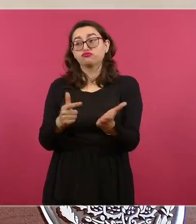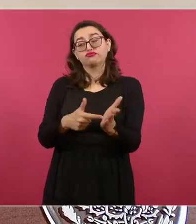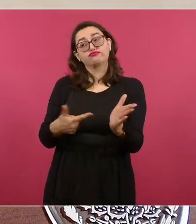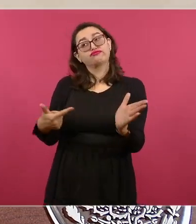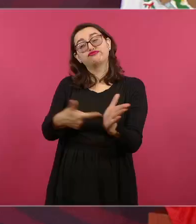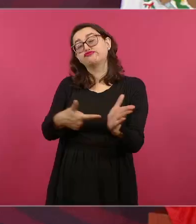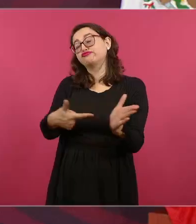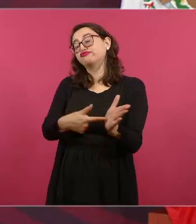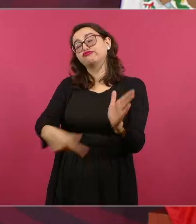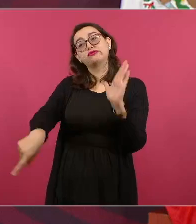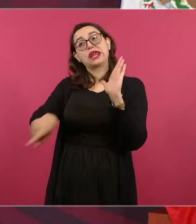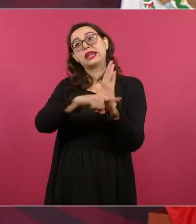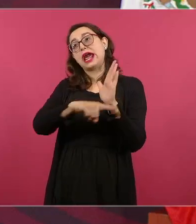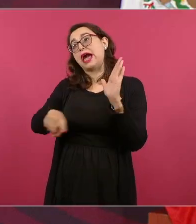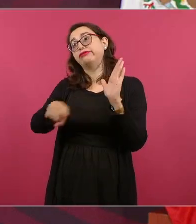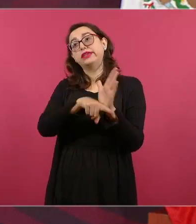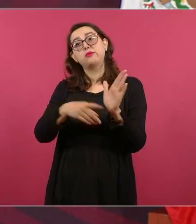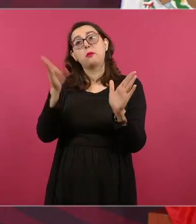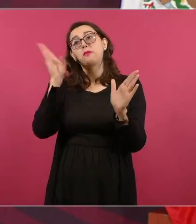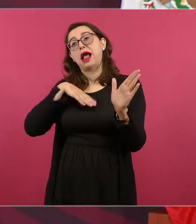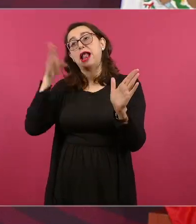y